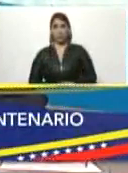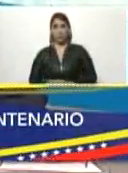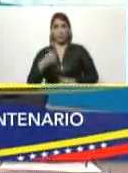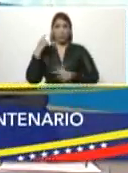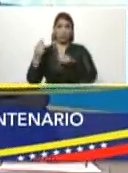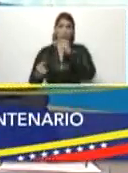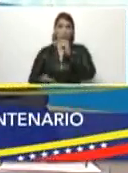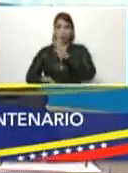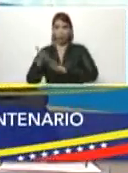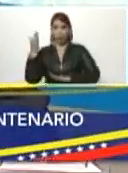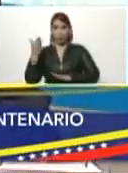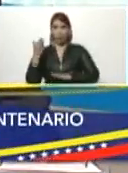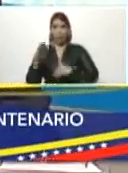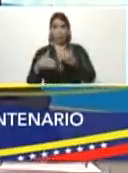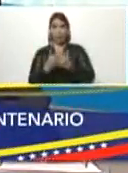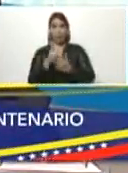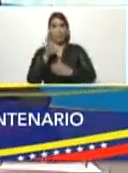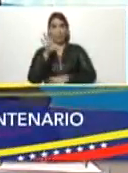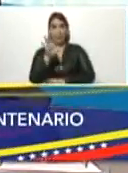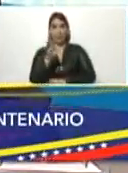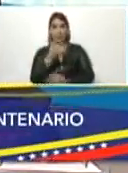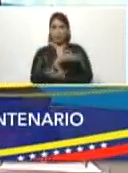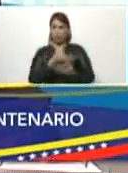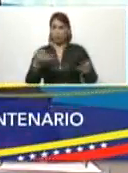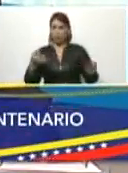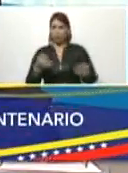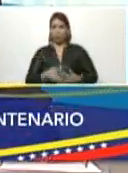un coloquio extraordinario, de verdad,